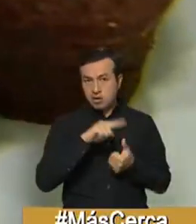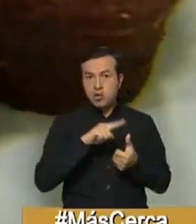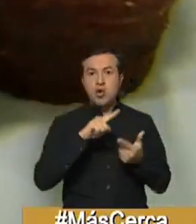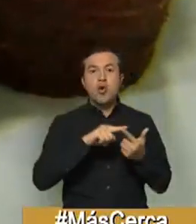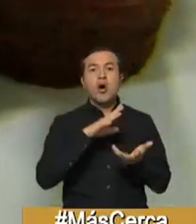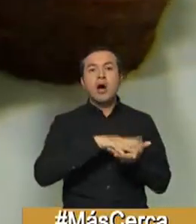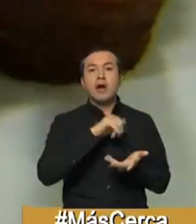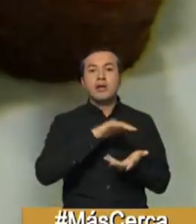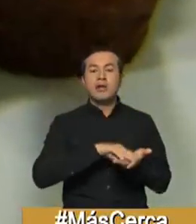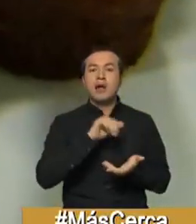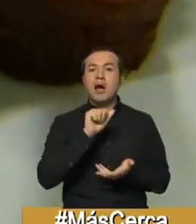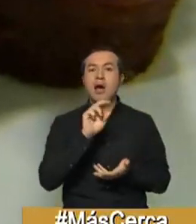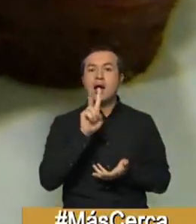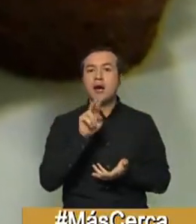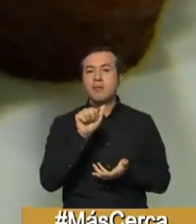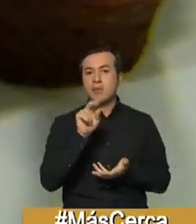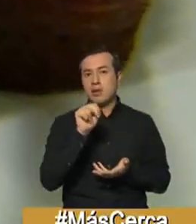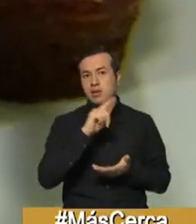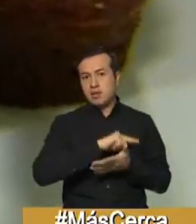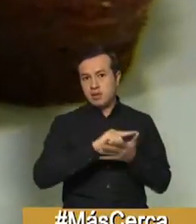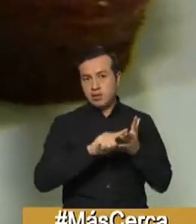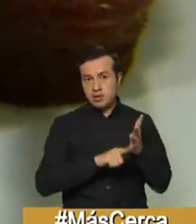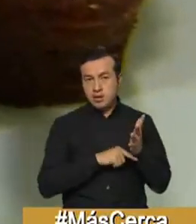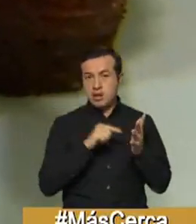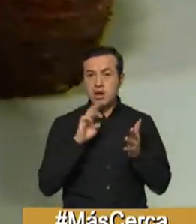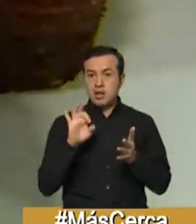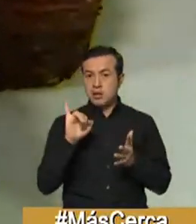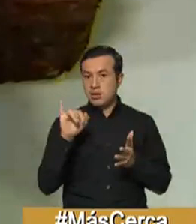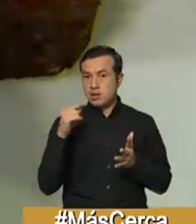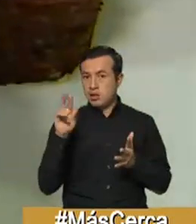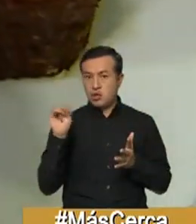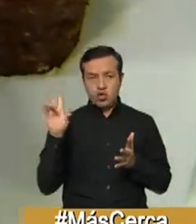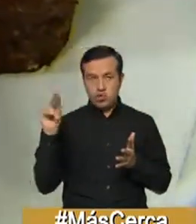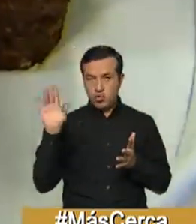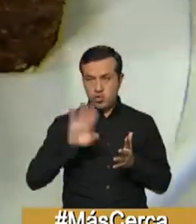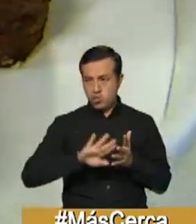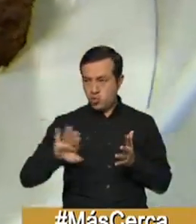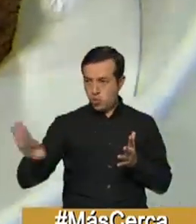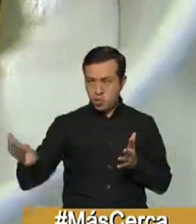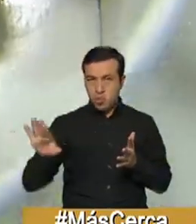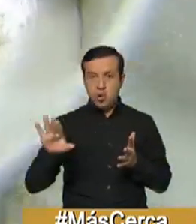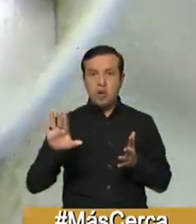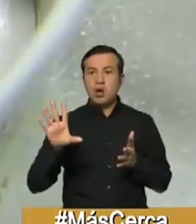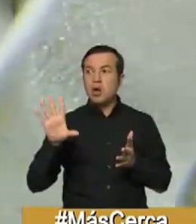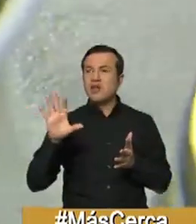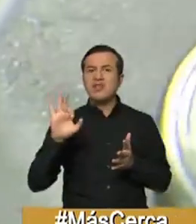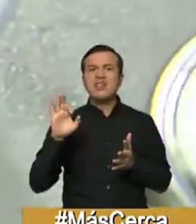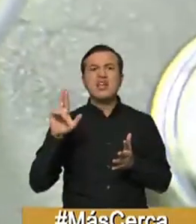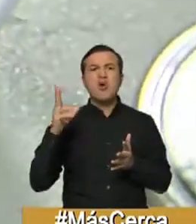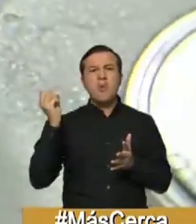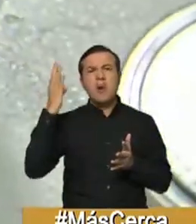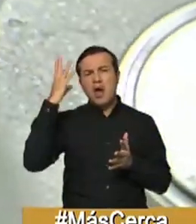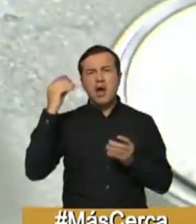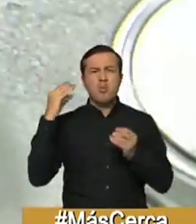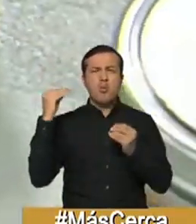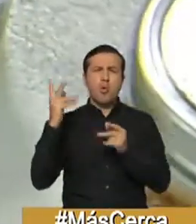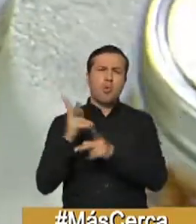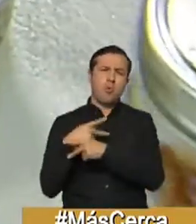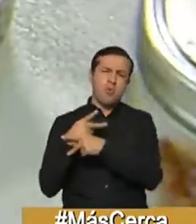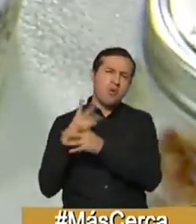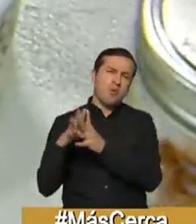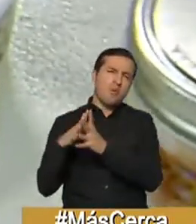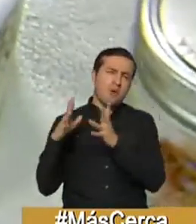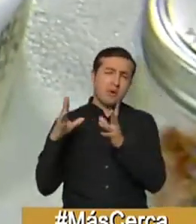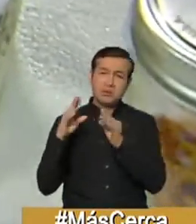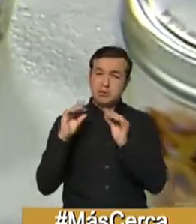o cualquier otro tipo de harina que no sea harina de trigo, porque la harina de trigo es muy procesada, ya. Entonces ya no es